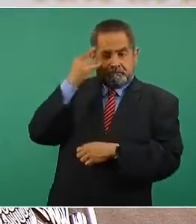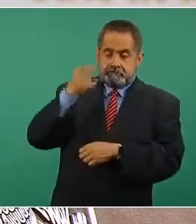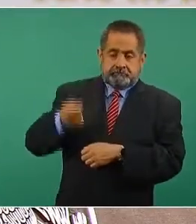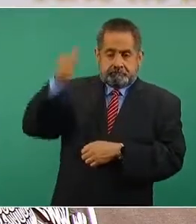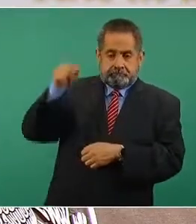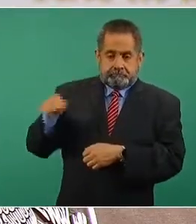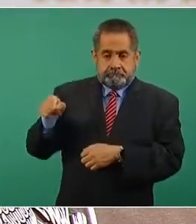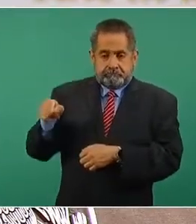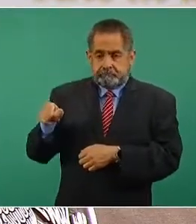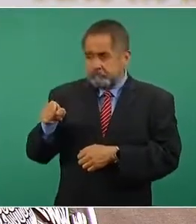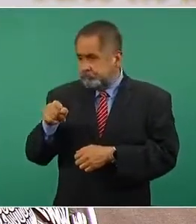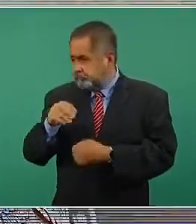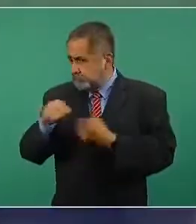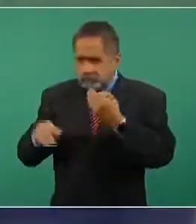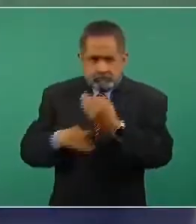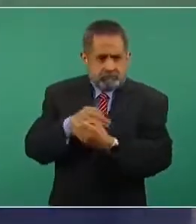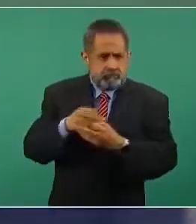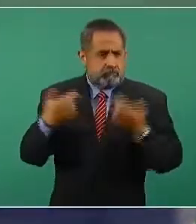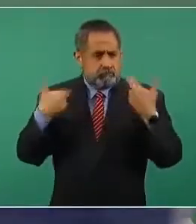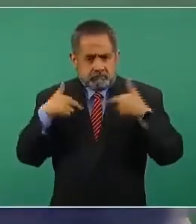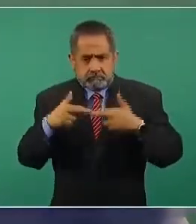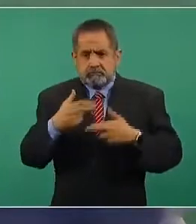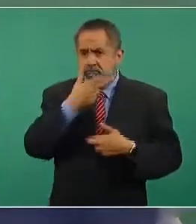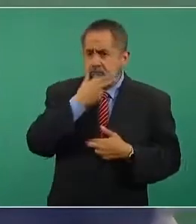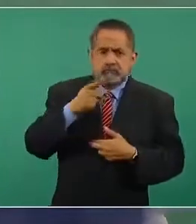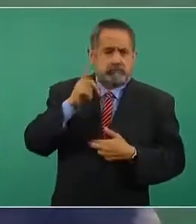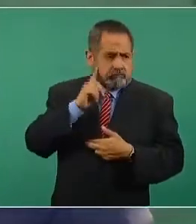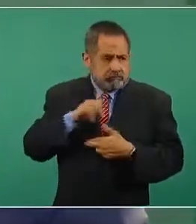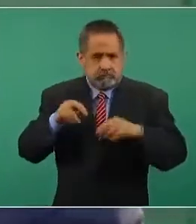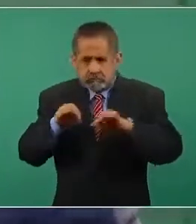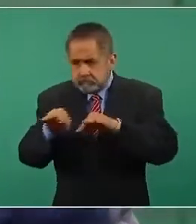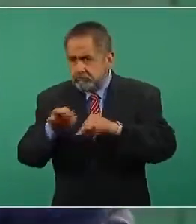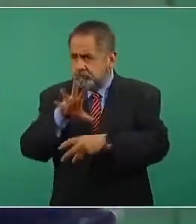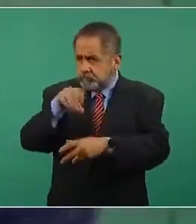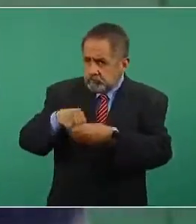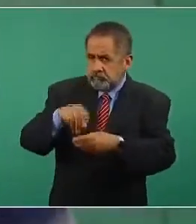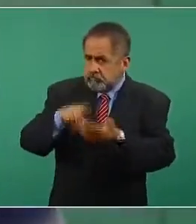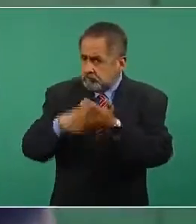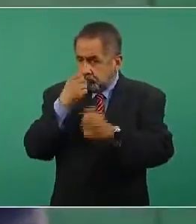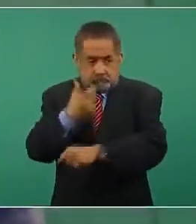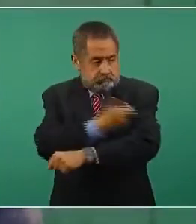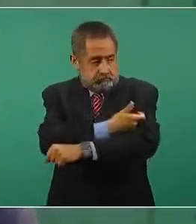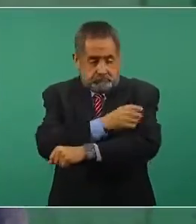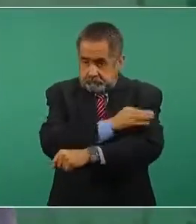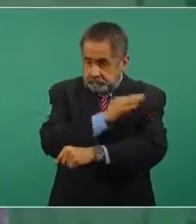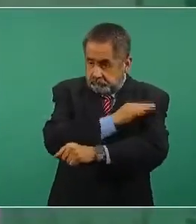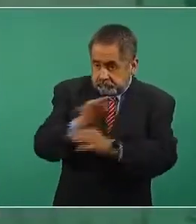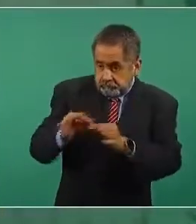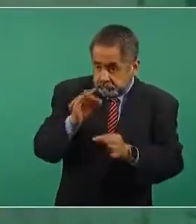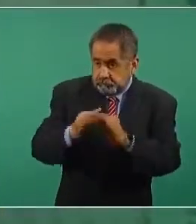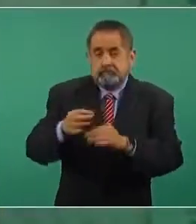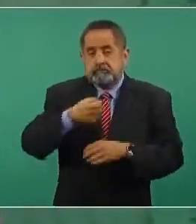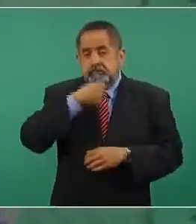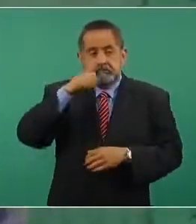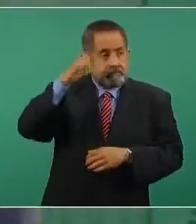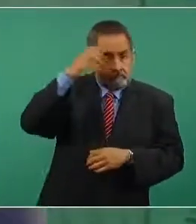Una vez vacunados todos los maestros, las maestras, los trabajadores de educación y los adultos